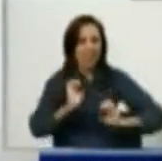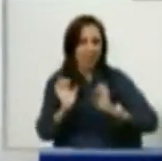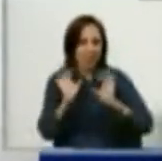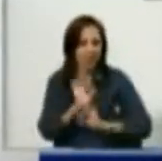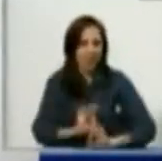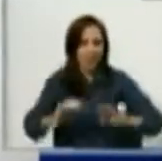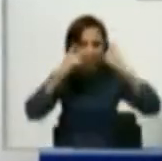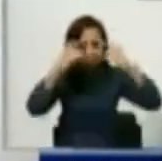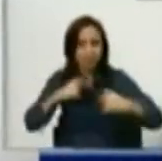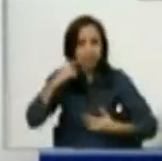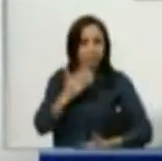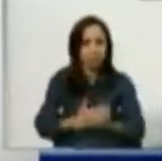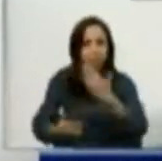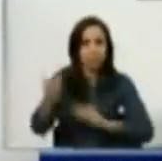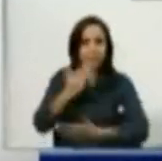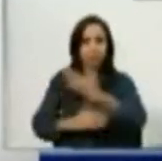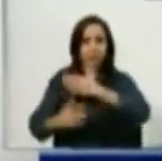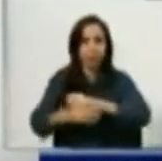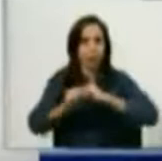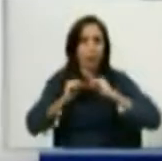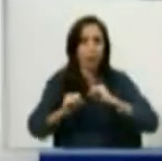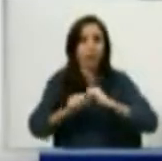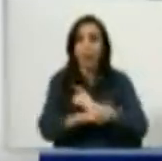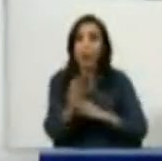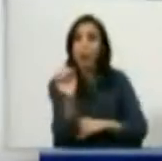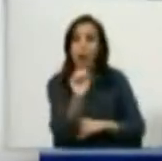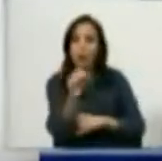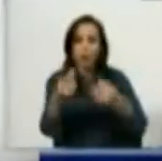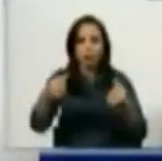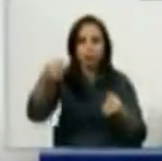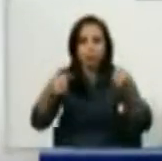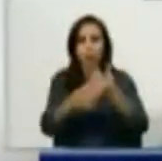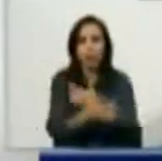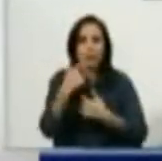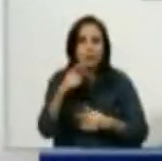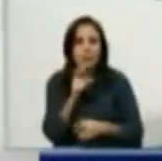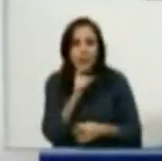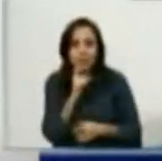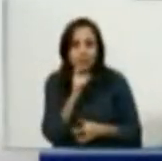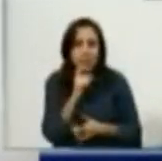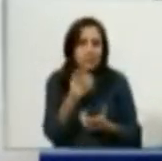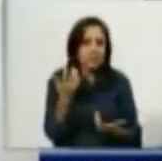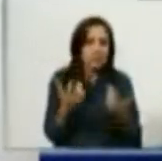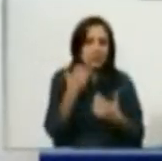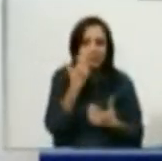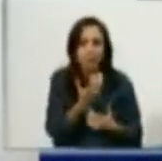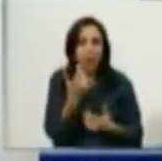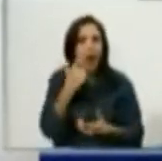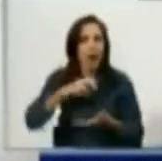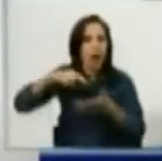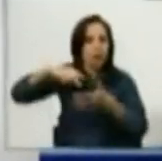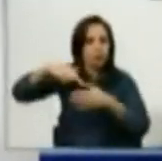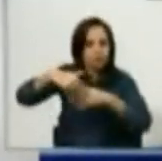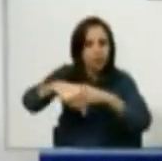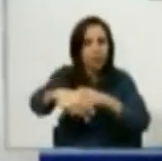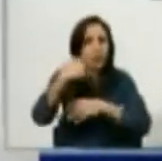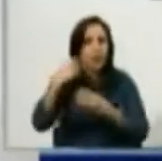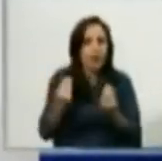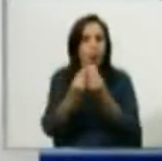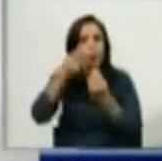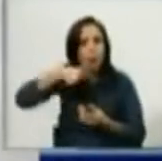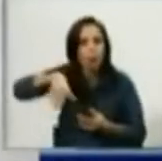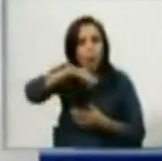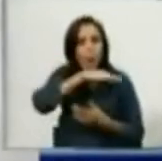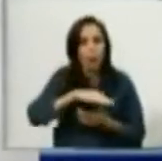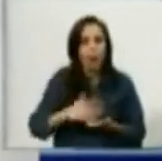autocomplacientes que le permitieran bajarse del autobús si la cosa Se ponía difícil lo fea Como tantas veces se puso Como tantas